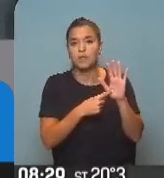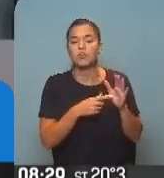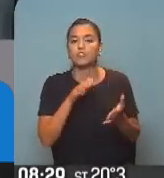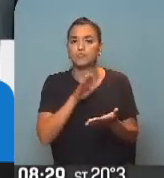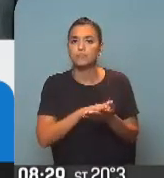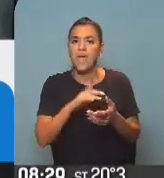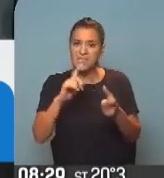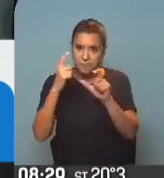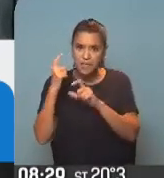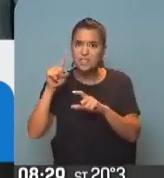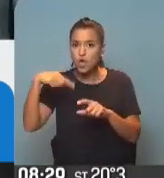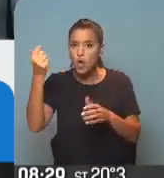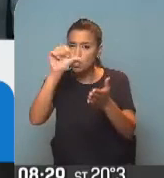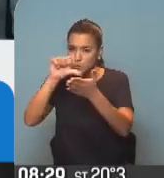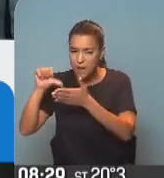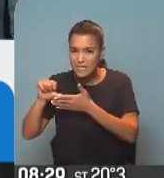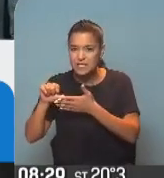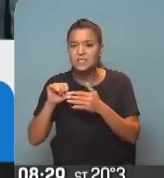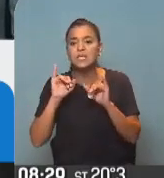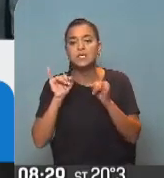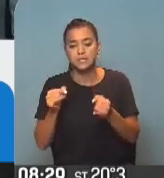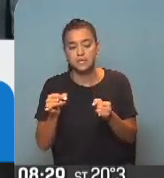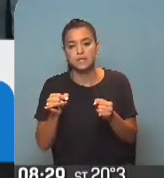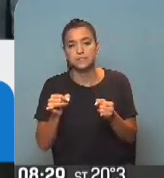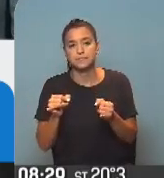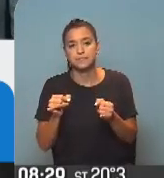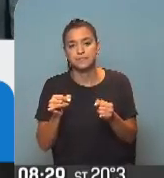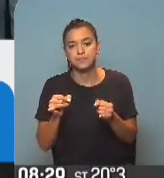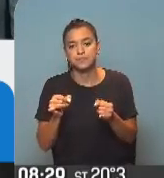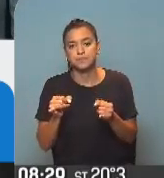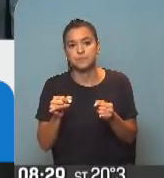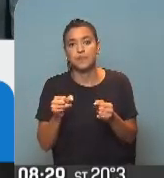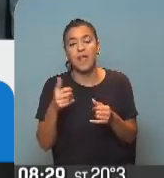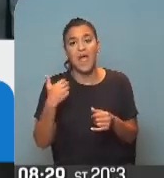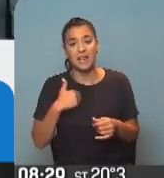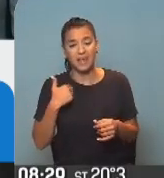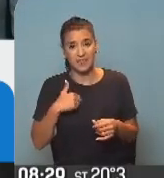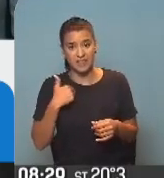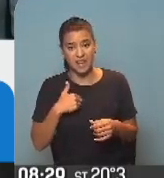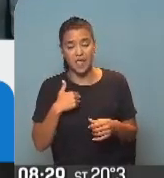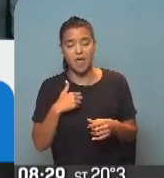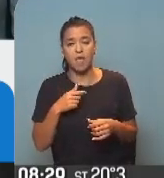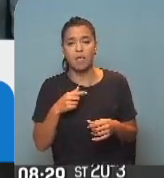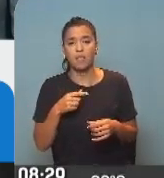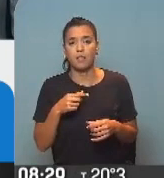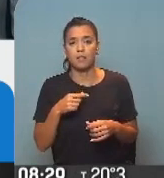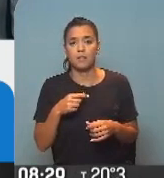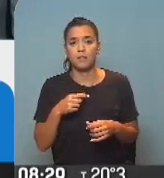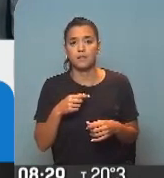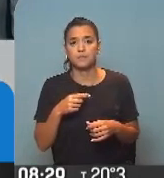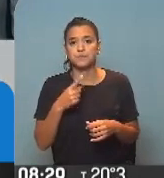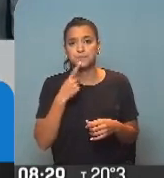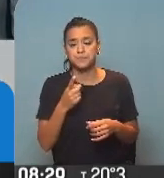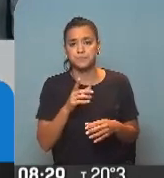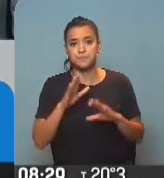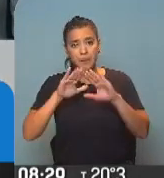experiencia de otros países sí sí porque vamos a argentina había tomado la modalidad de en